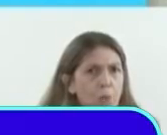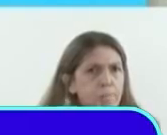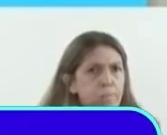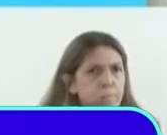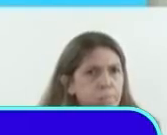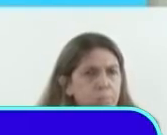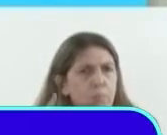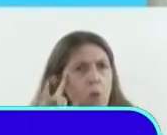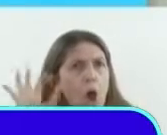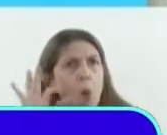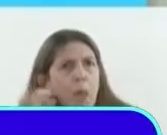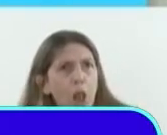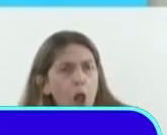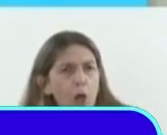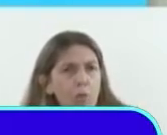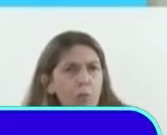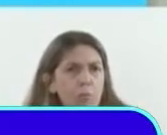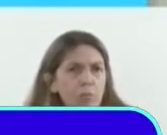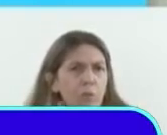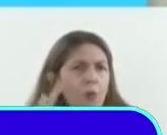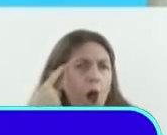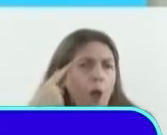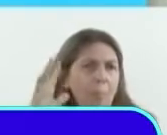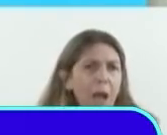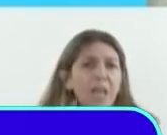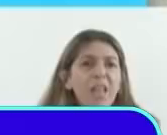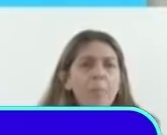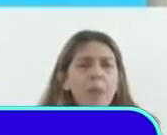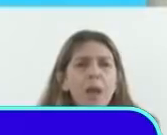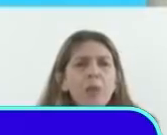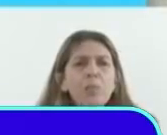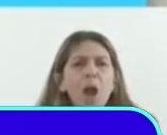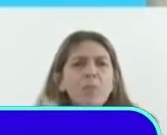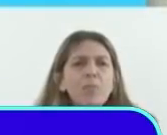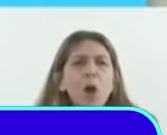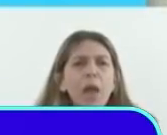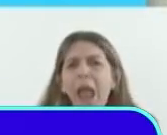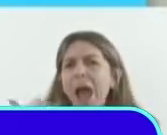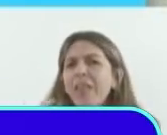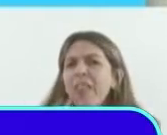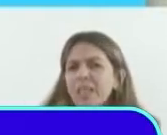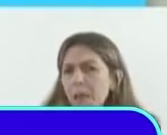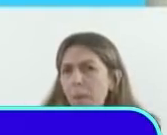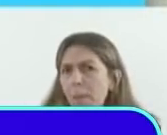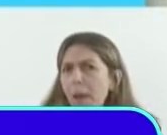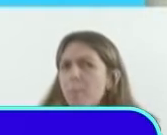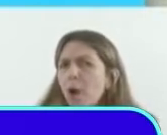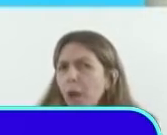la mirada que yo tengo y las razones por las cuales he tomado las medidas que tomamos.